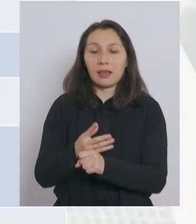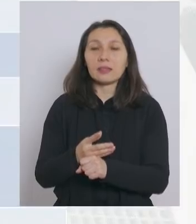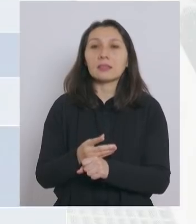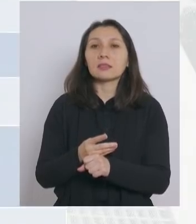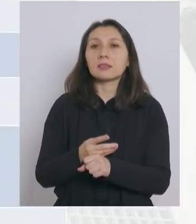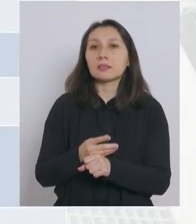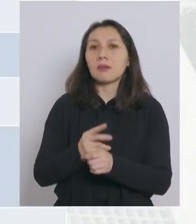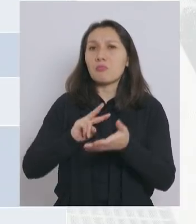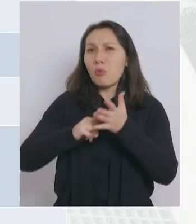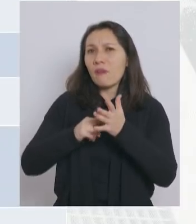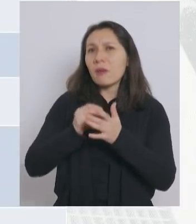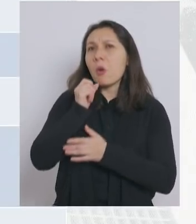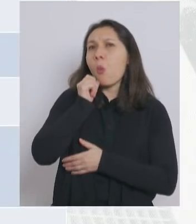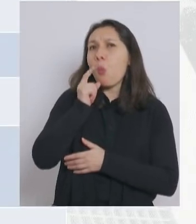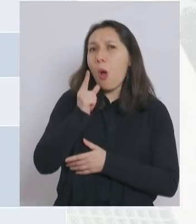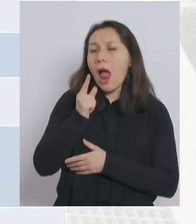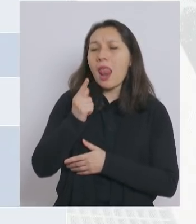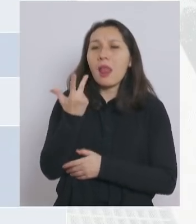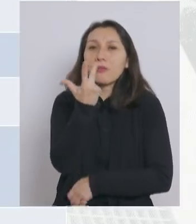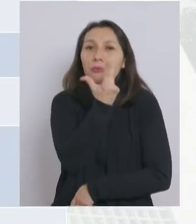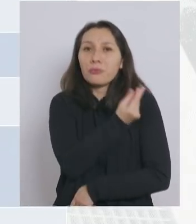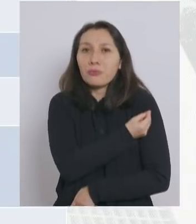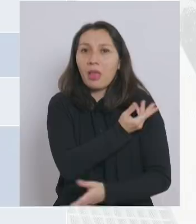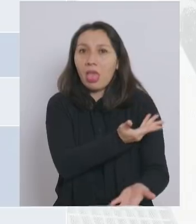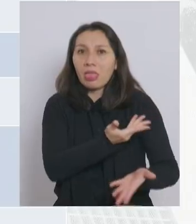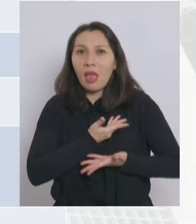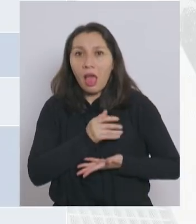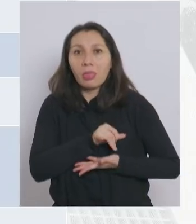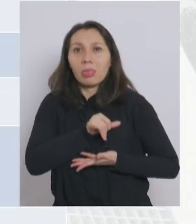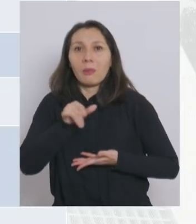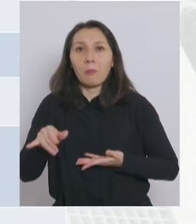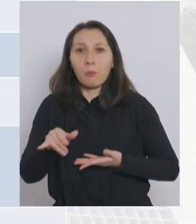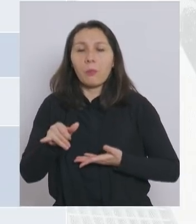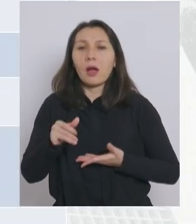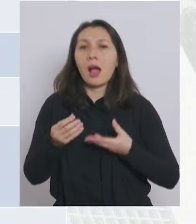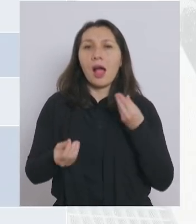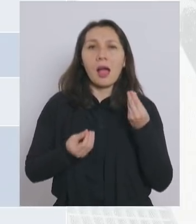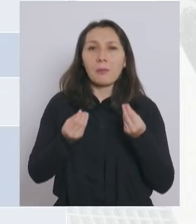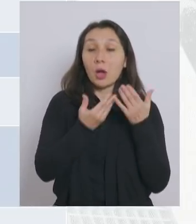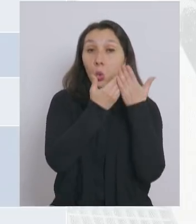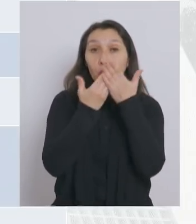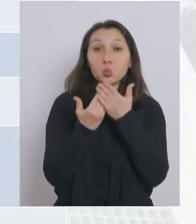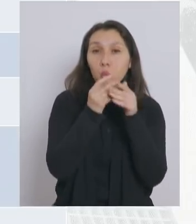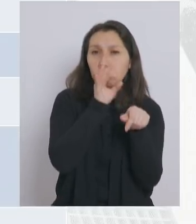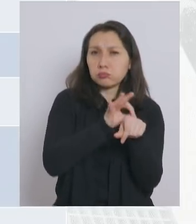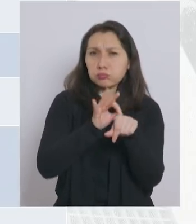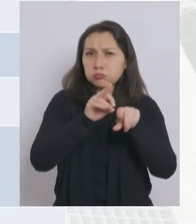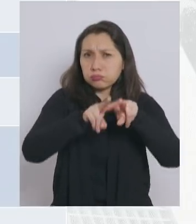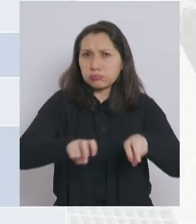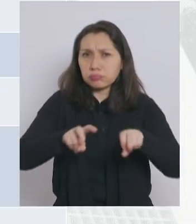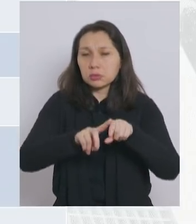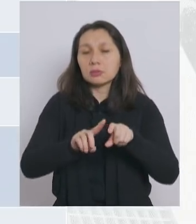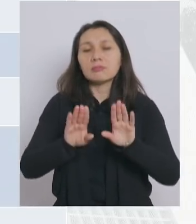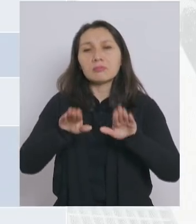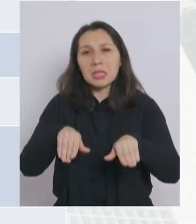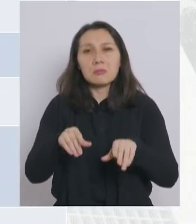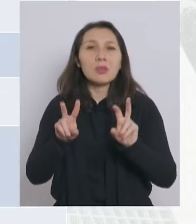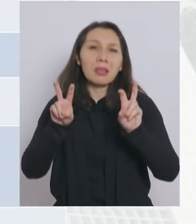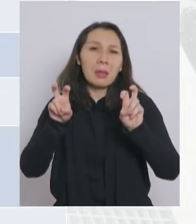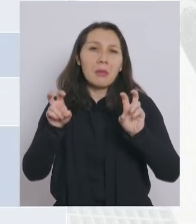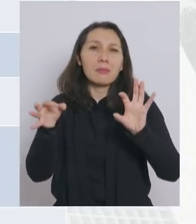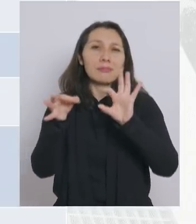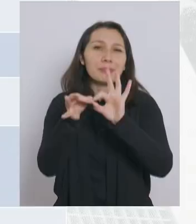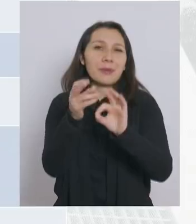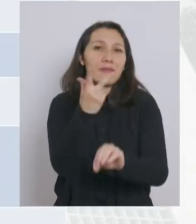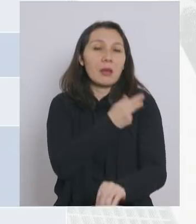las reacciones adversas o eventos adversos que se presentaron en el marco de los estudios clínicos y que tuvieron relación con la vacuna luego